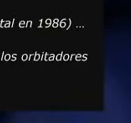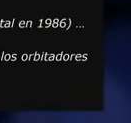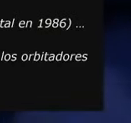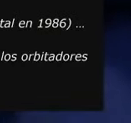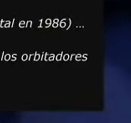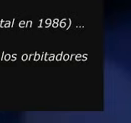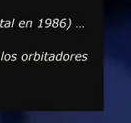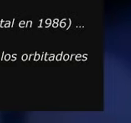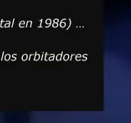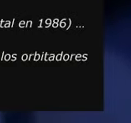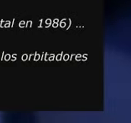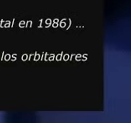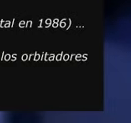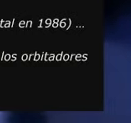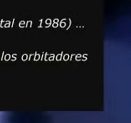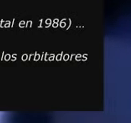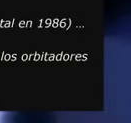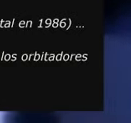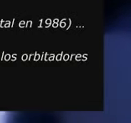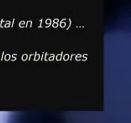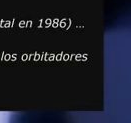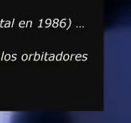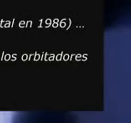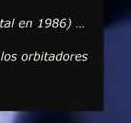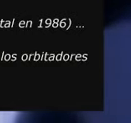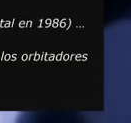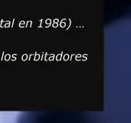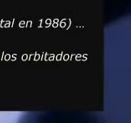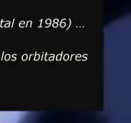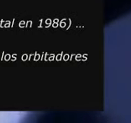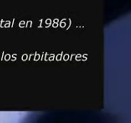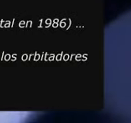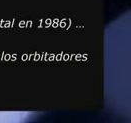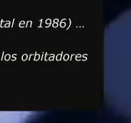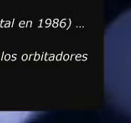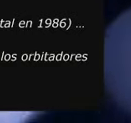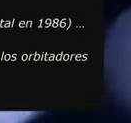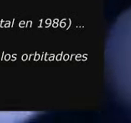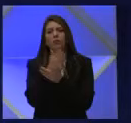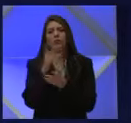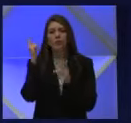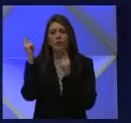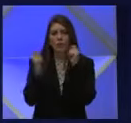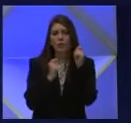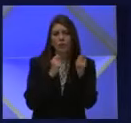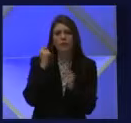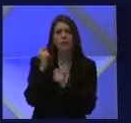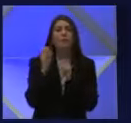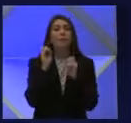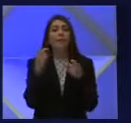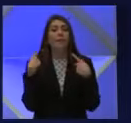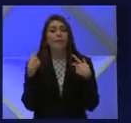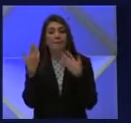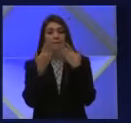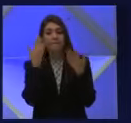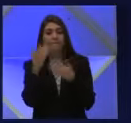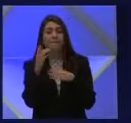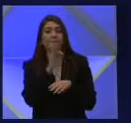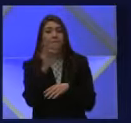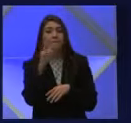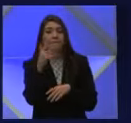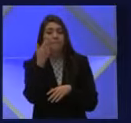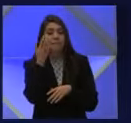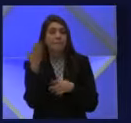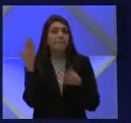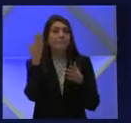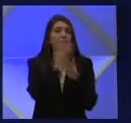para turistas para estudiantes para toda la gente que quiera ir a admirar una de estas naves